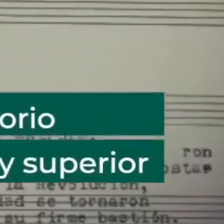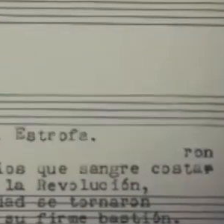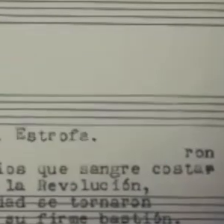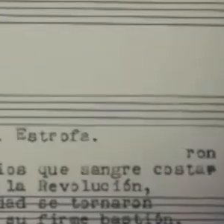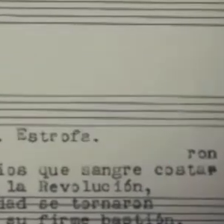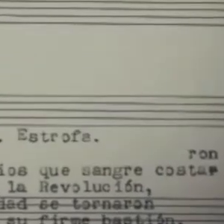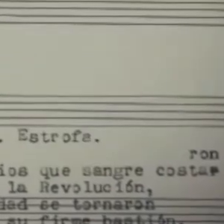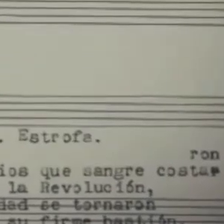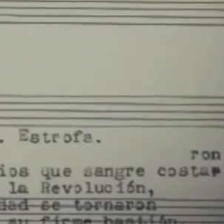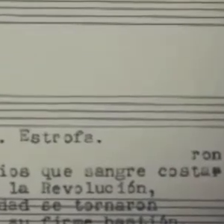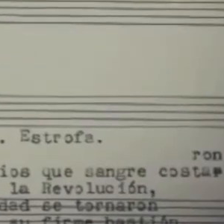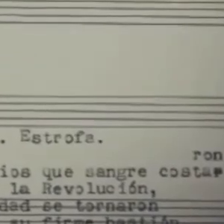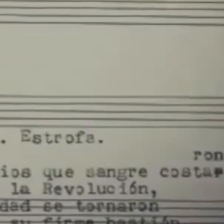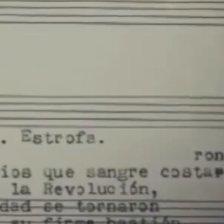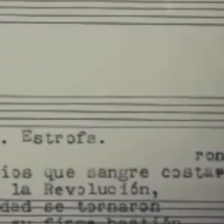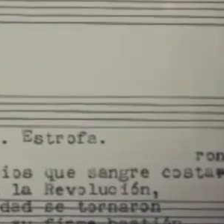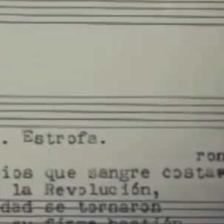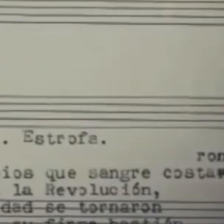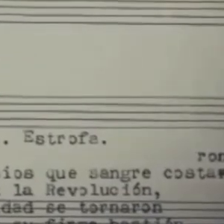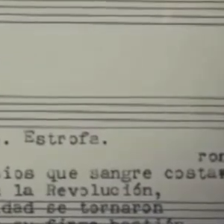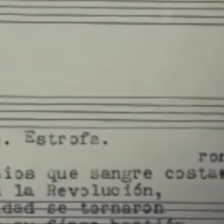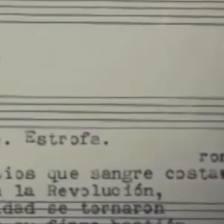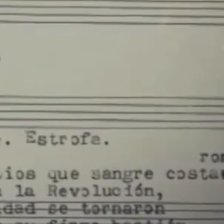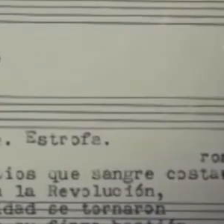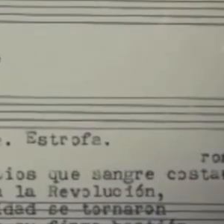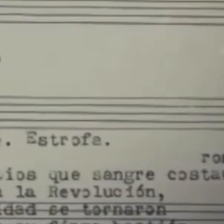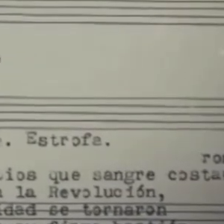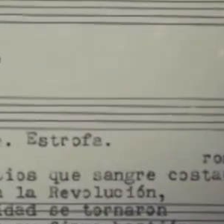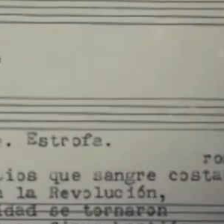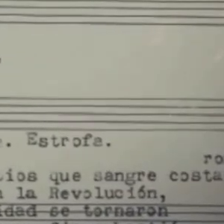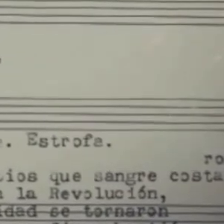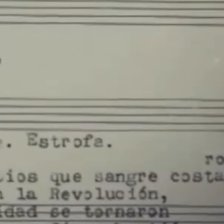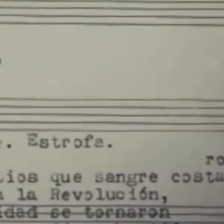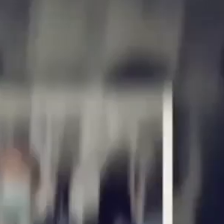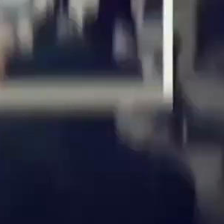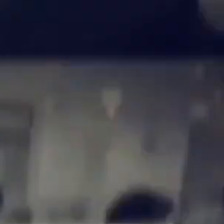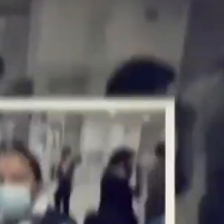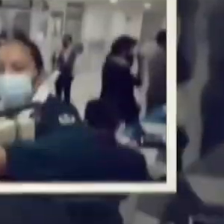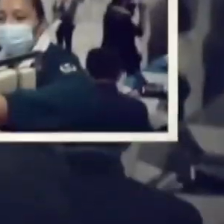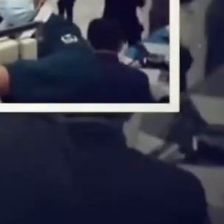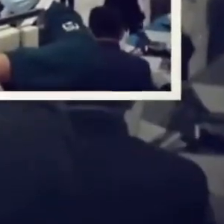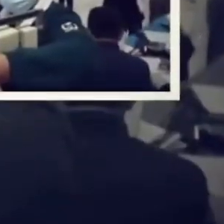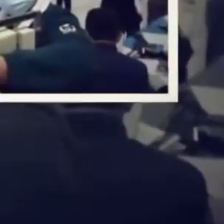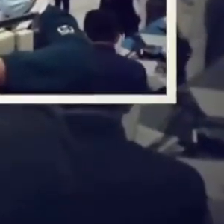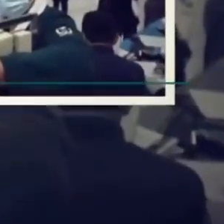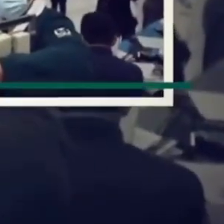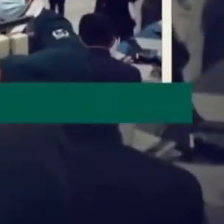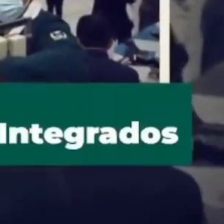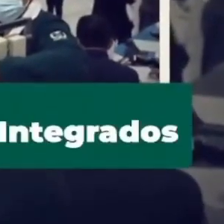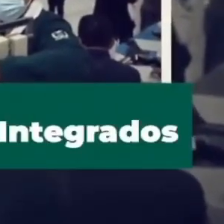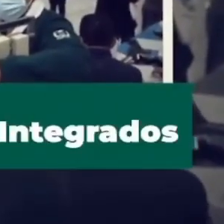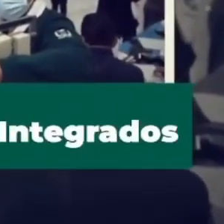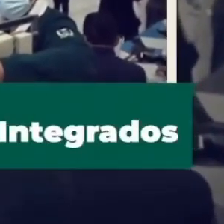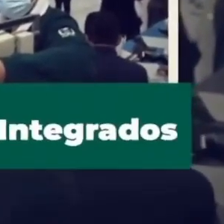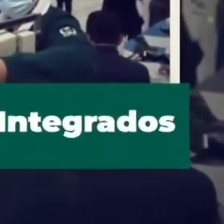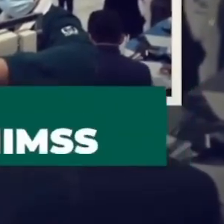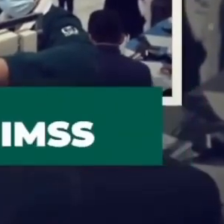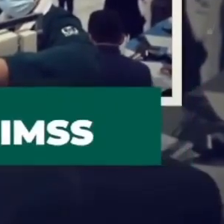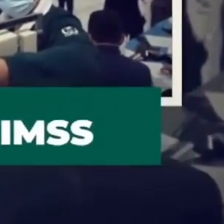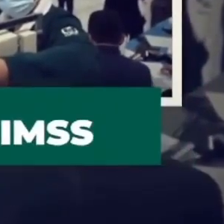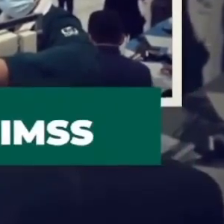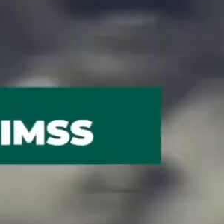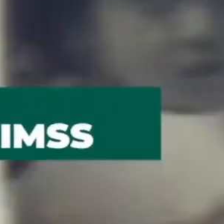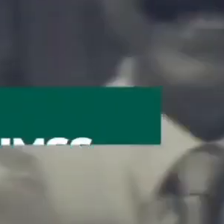superior. El concurso para crear el himno del IMSS fue ganado por Jaime Muñoz y Ricardo Serna. Creación de la estrategia de programas integrados